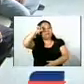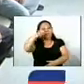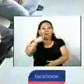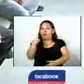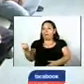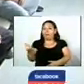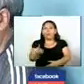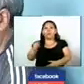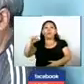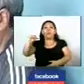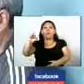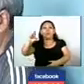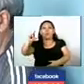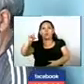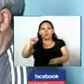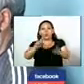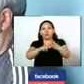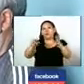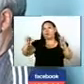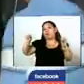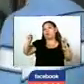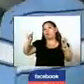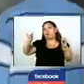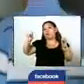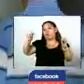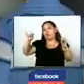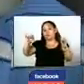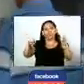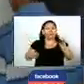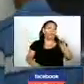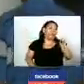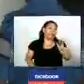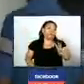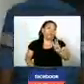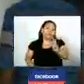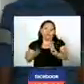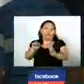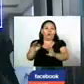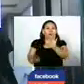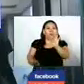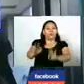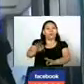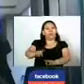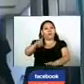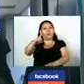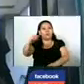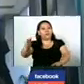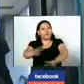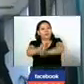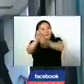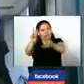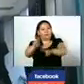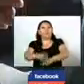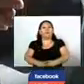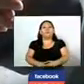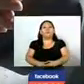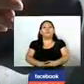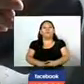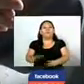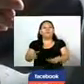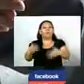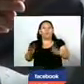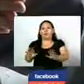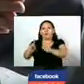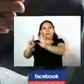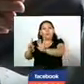rafael barías y federico antonio varias llegaron al juzgado decimoprimero de paz en san salvador mientras que seis